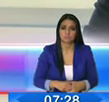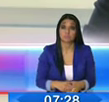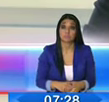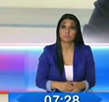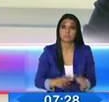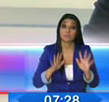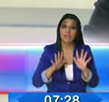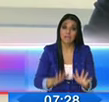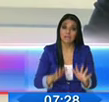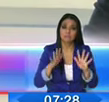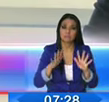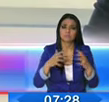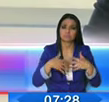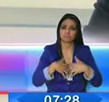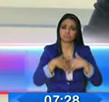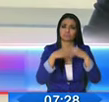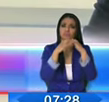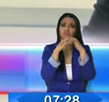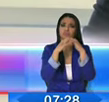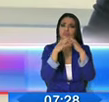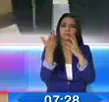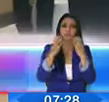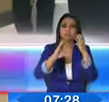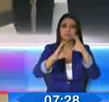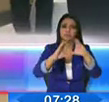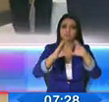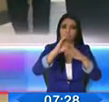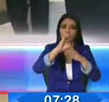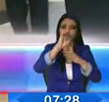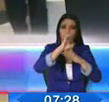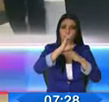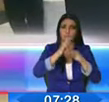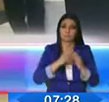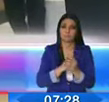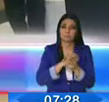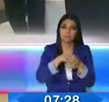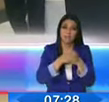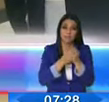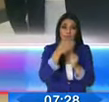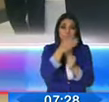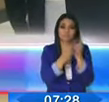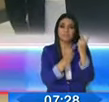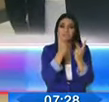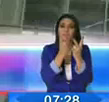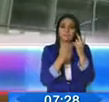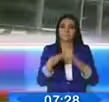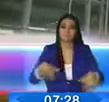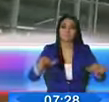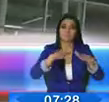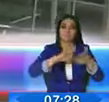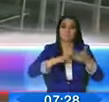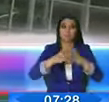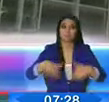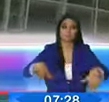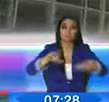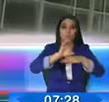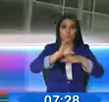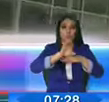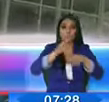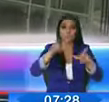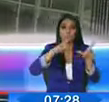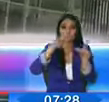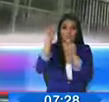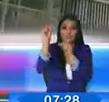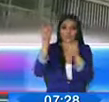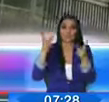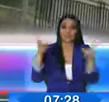puedes asegurar vuelvo a recalcar inversión ya no su visita a esa ciudad en dónde existe una comunidad amplia de cuatro años mantendrá